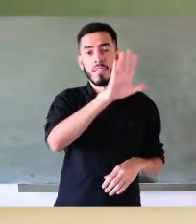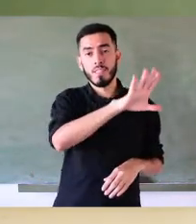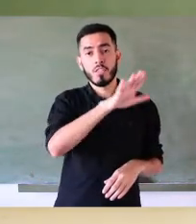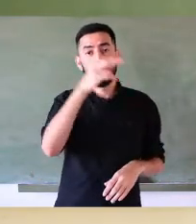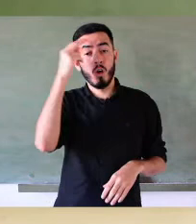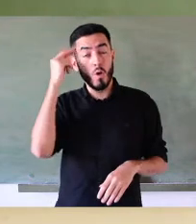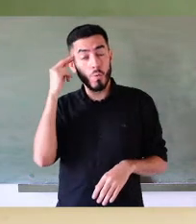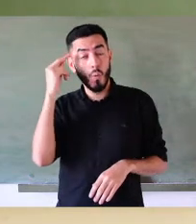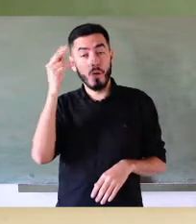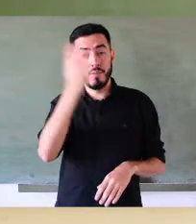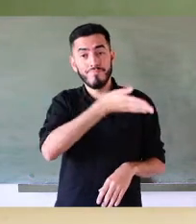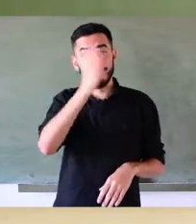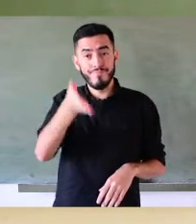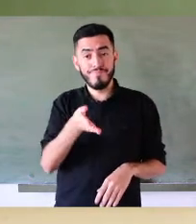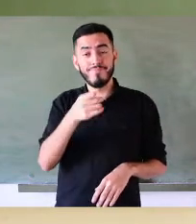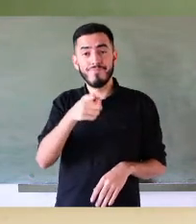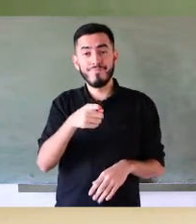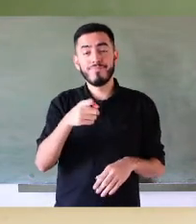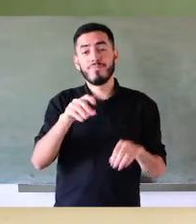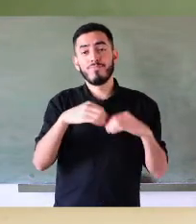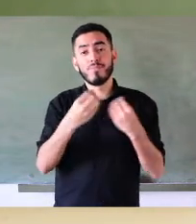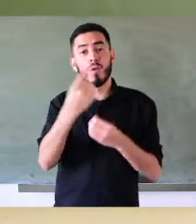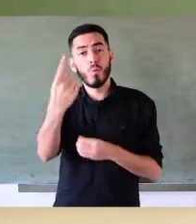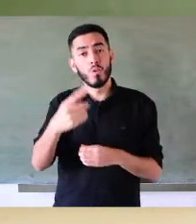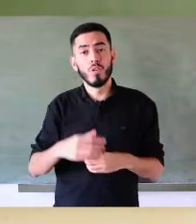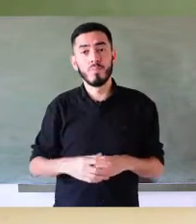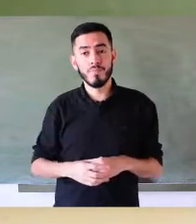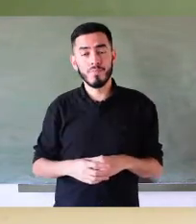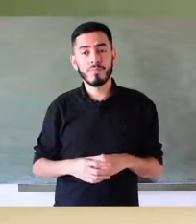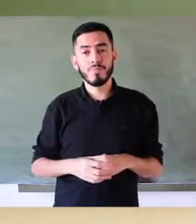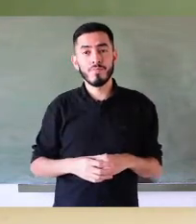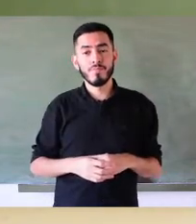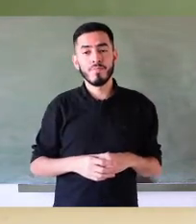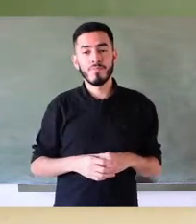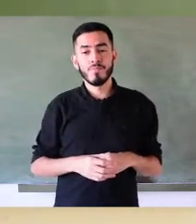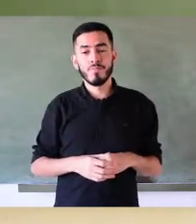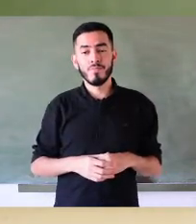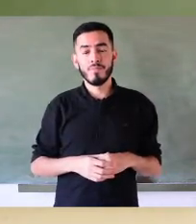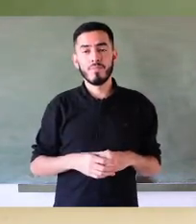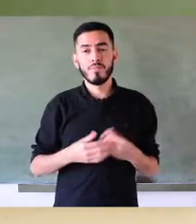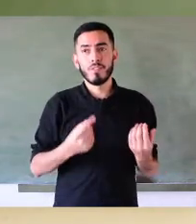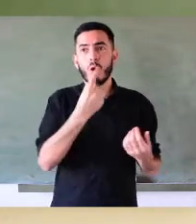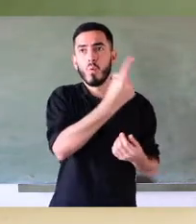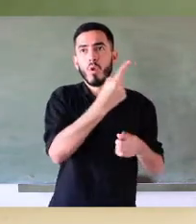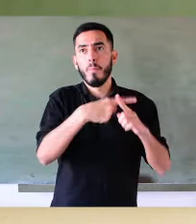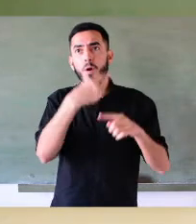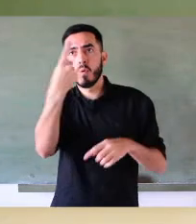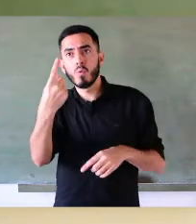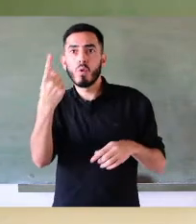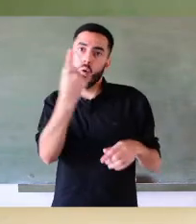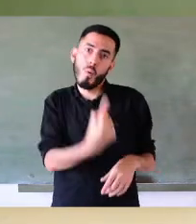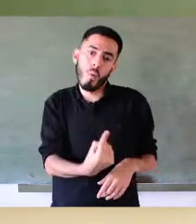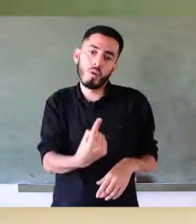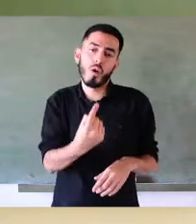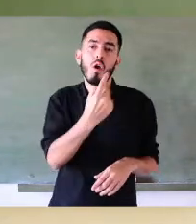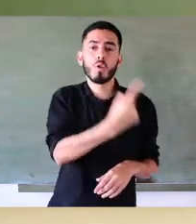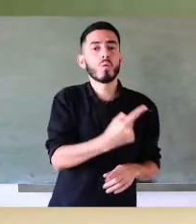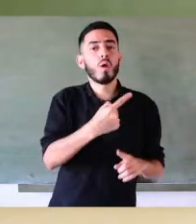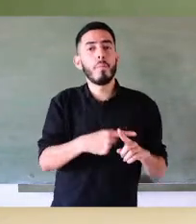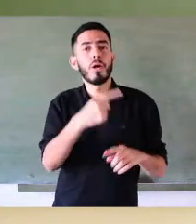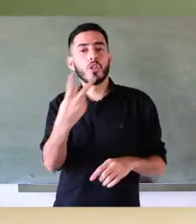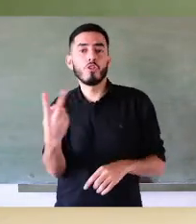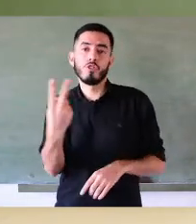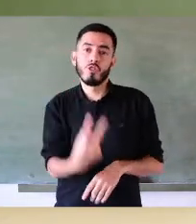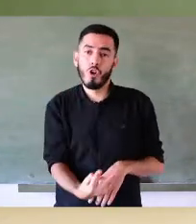y al 9 por 9, por lo tanto nos queda 1. Cuando multiplicamos, nos queda 1 por 1, 1, y 1 por 2,